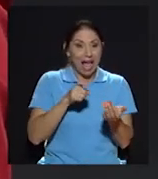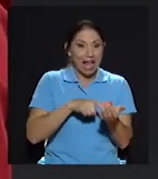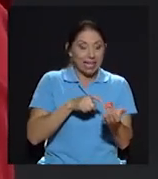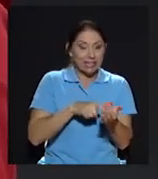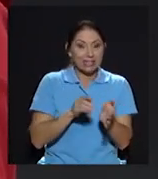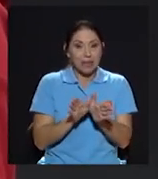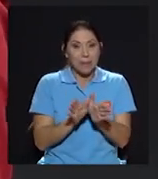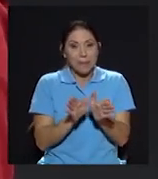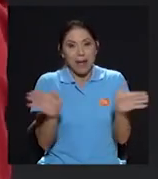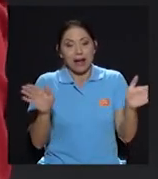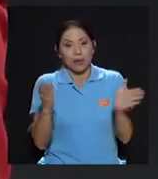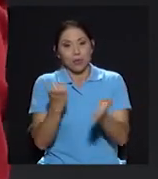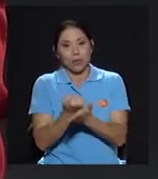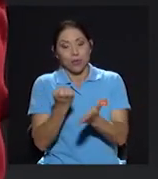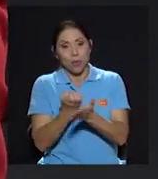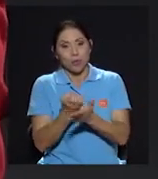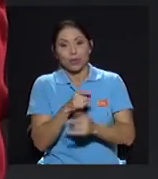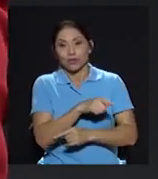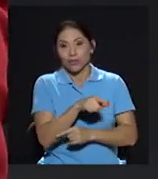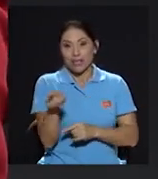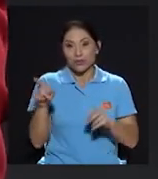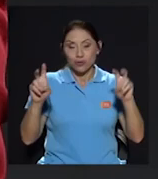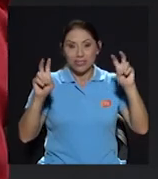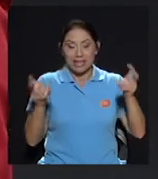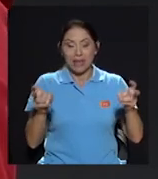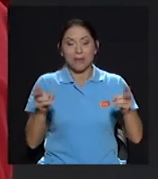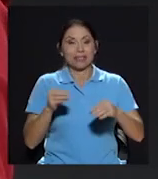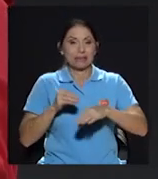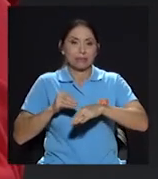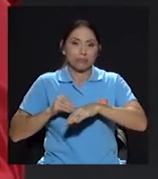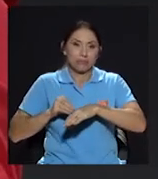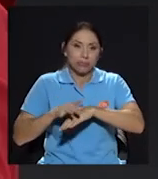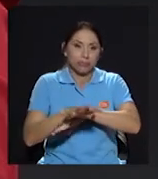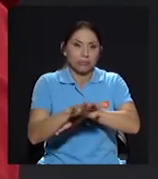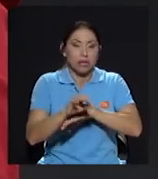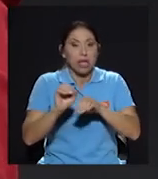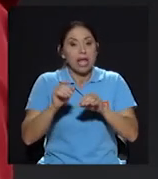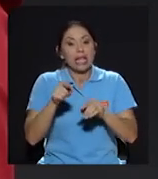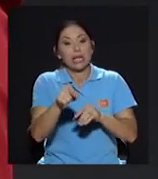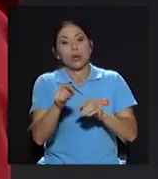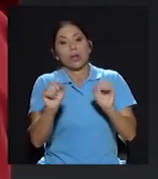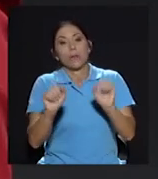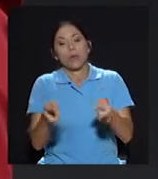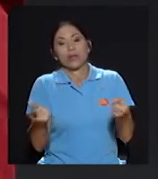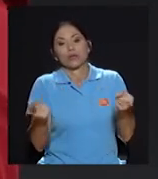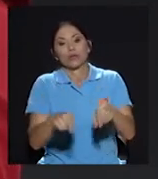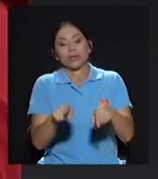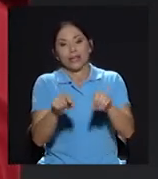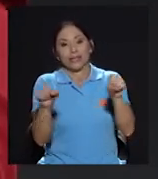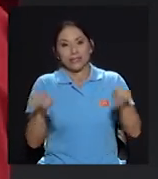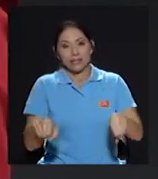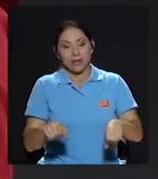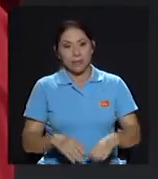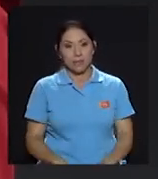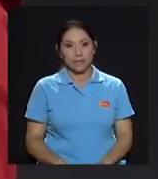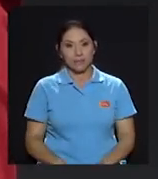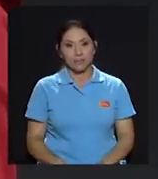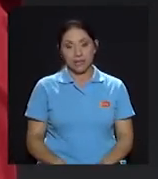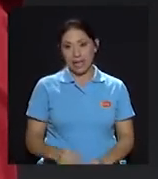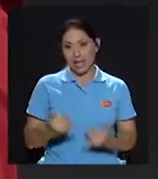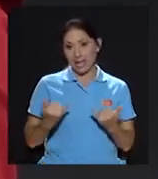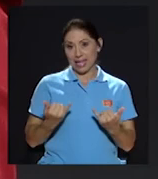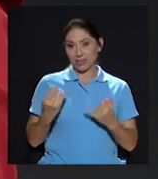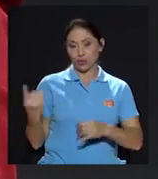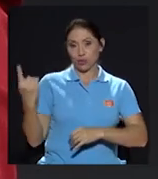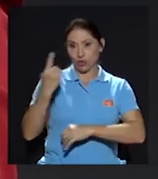son temas que tienen una fuerte incidencia en lo que pueda suceder en el sistema de hecho en estos días